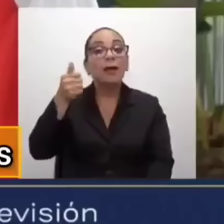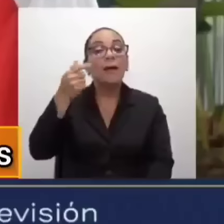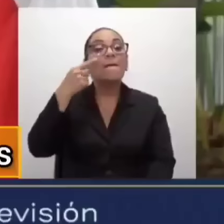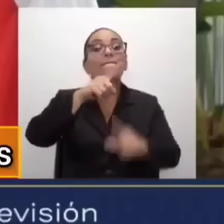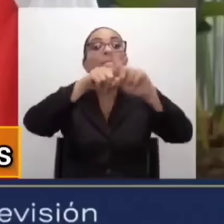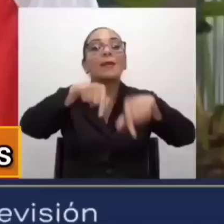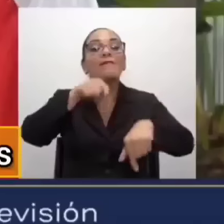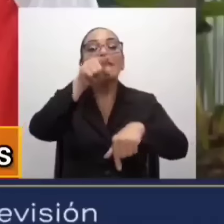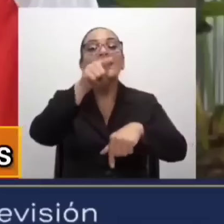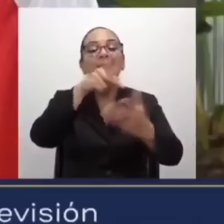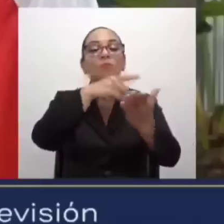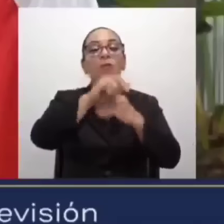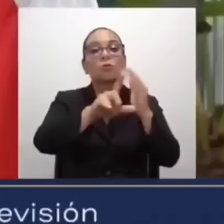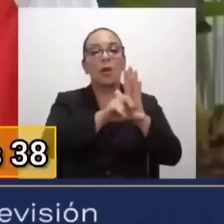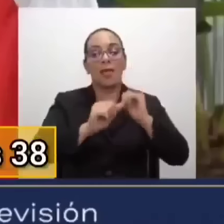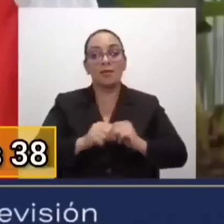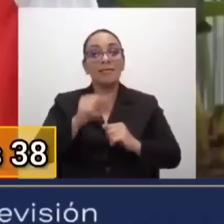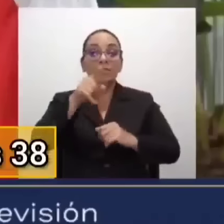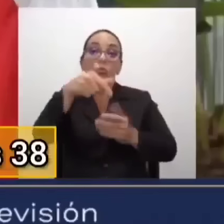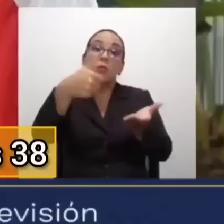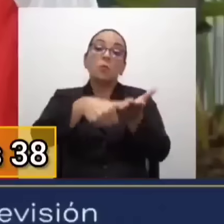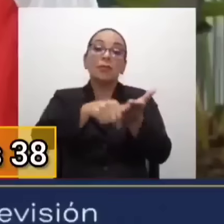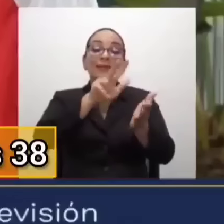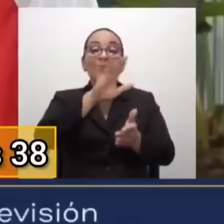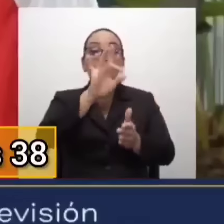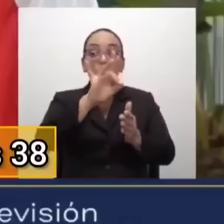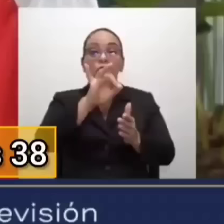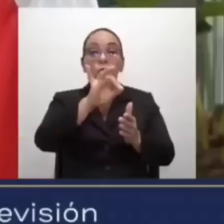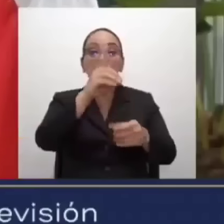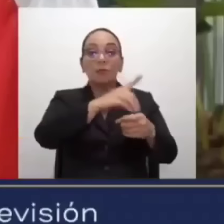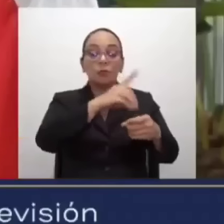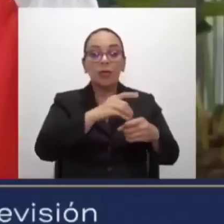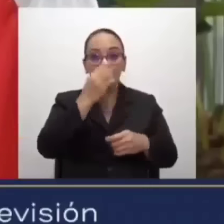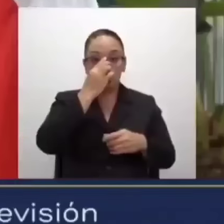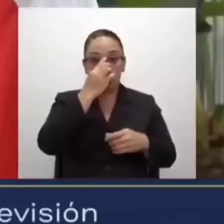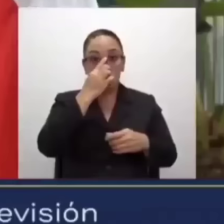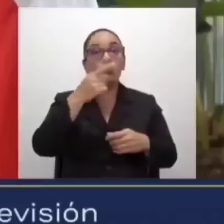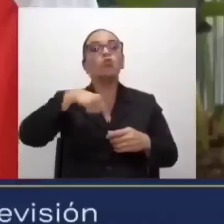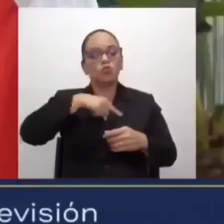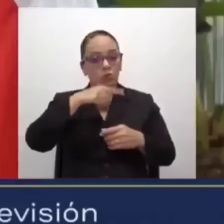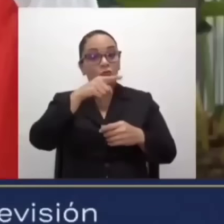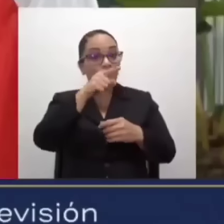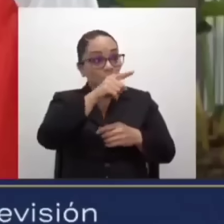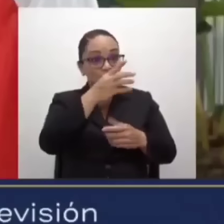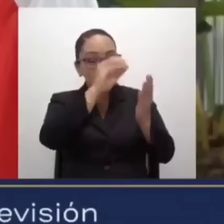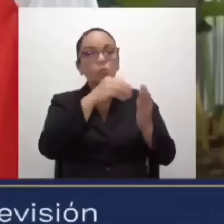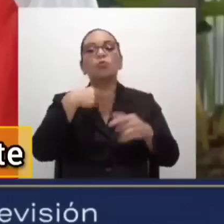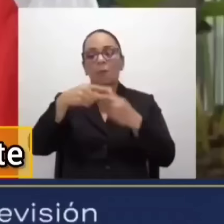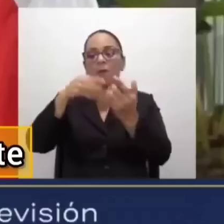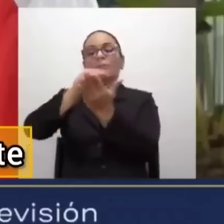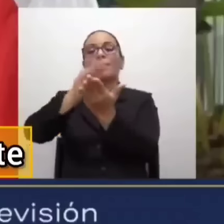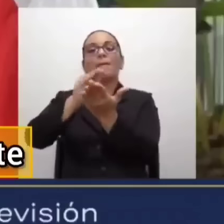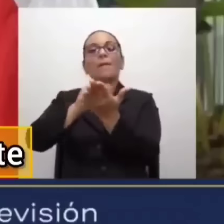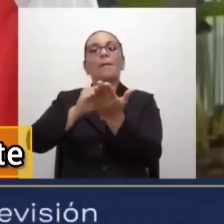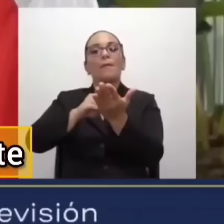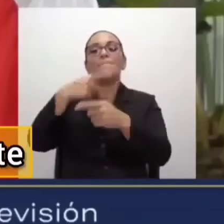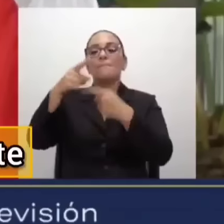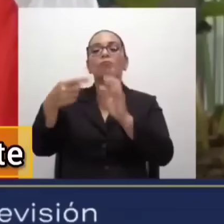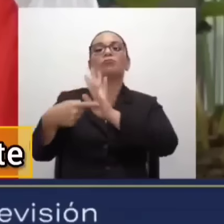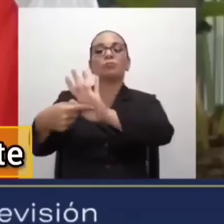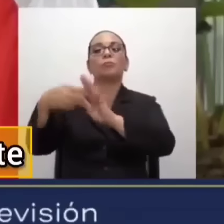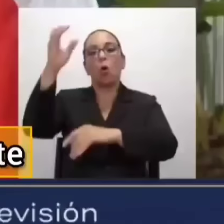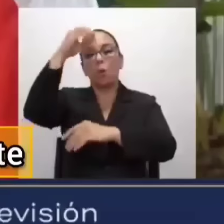los 38 diputados, nosotros vamos a poner la lista de esos 38 personas en opinión pública de manera